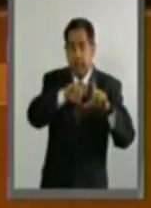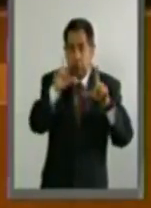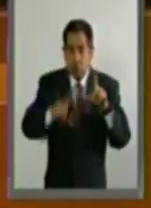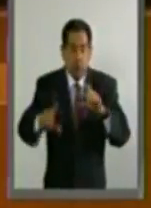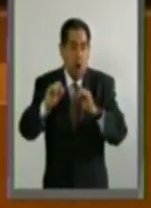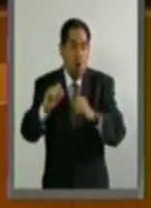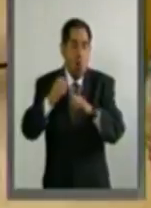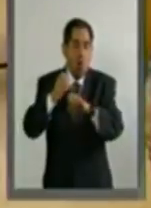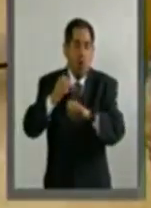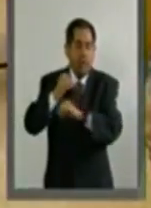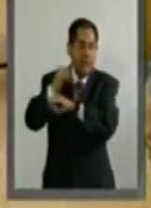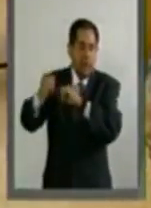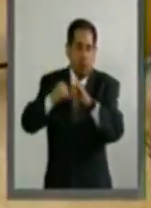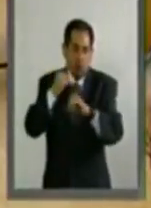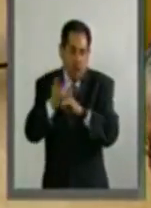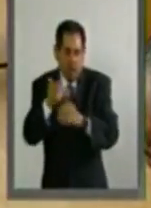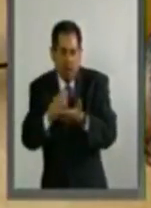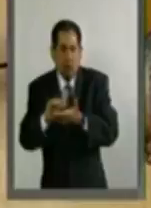y extranjeras,